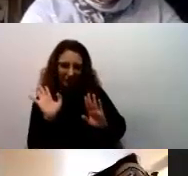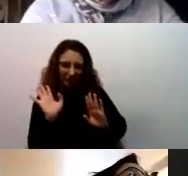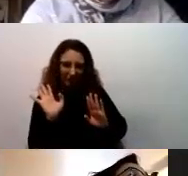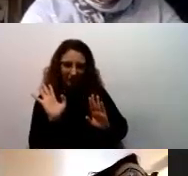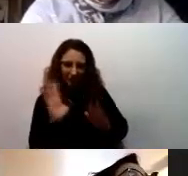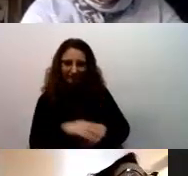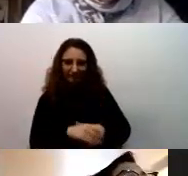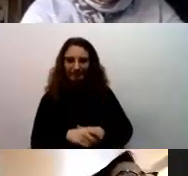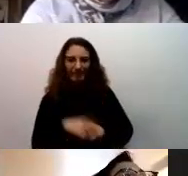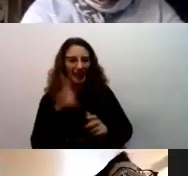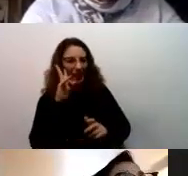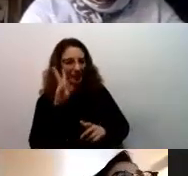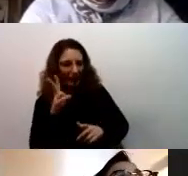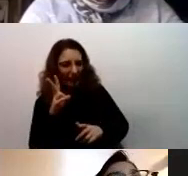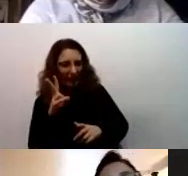¿la pueden ver?